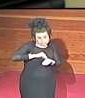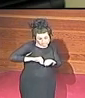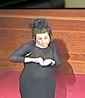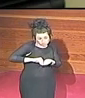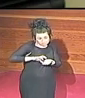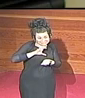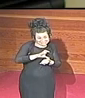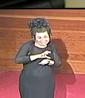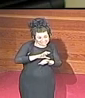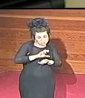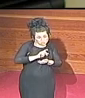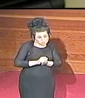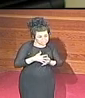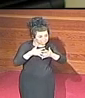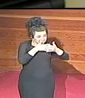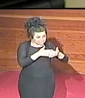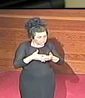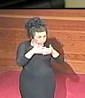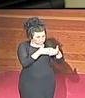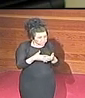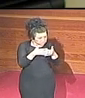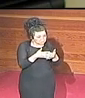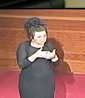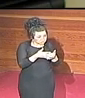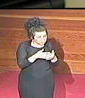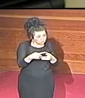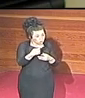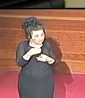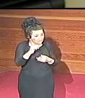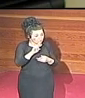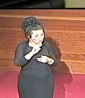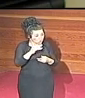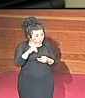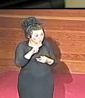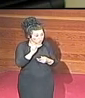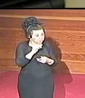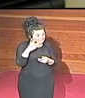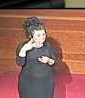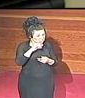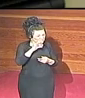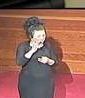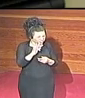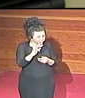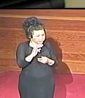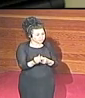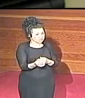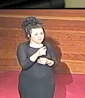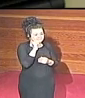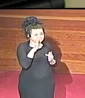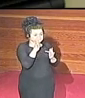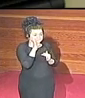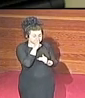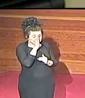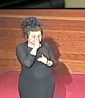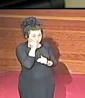norteamericano, la promesa hecha por James Baker a Mikhail Gorbachev en febrero de 1990, según